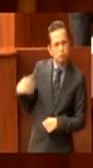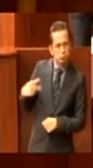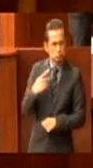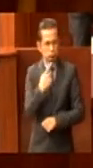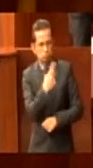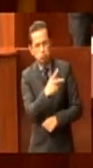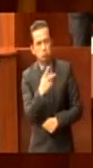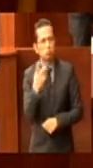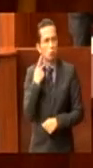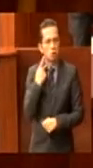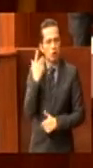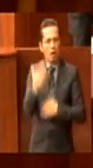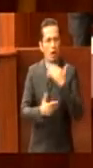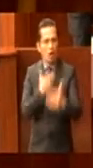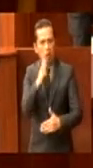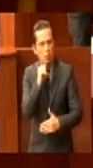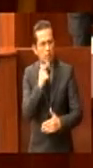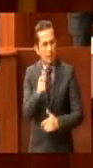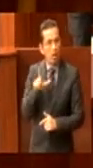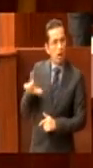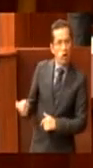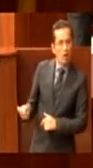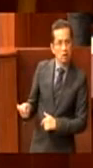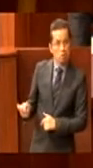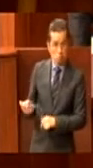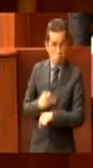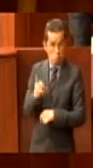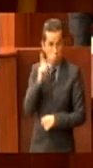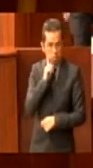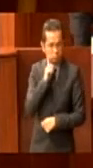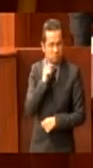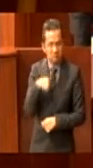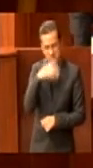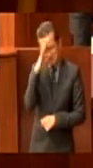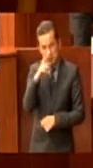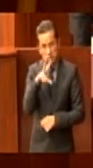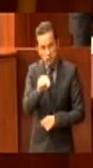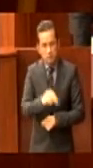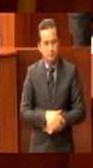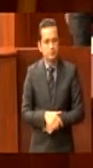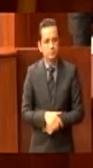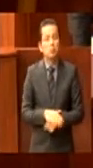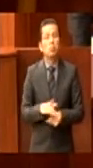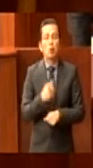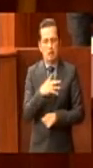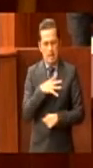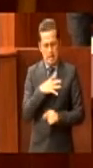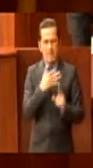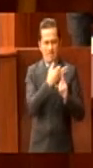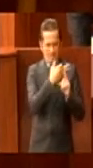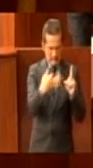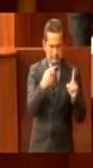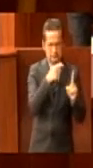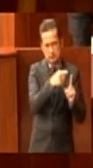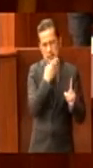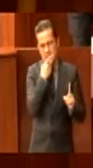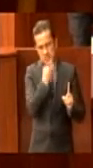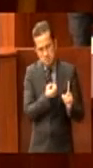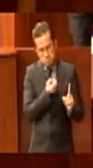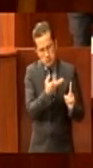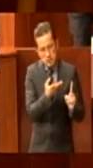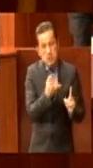políticas por el hecho de ser mujer pues aun cuando las frases pueden resultar